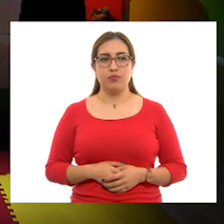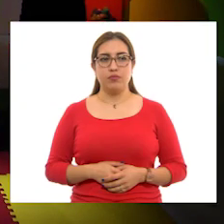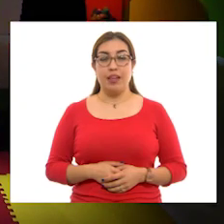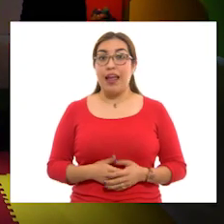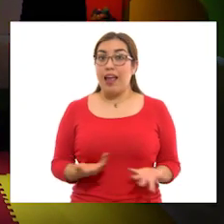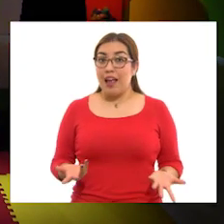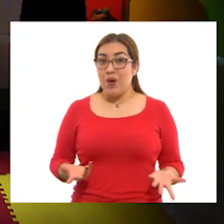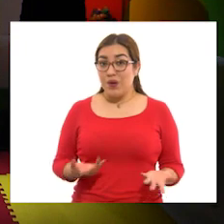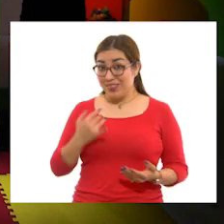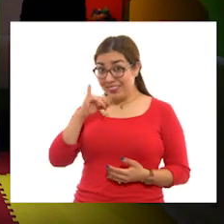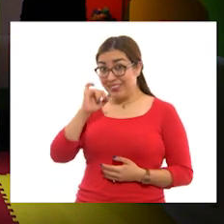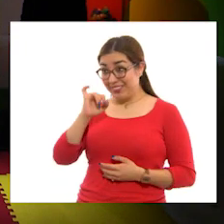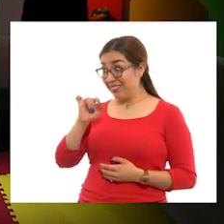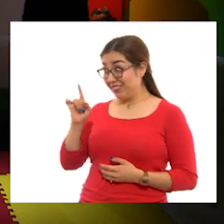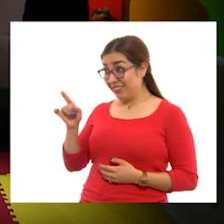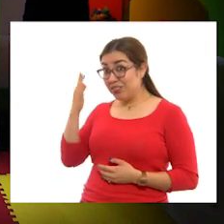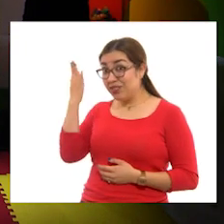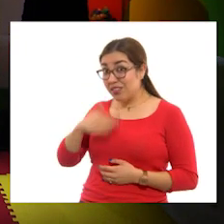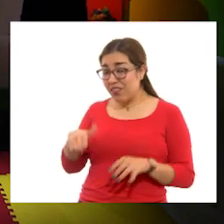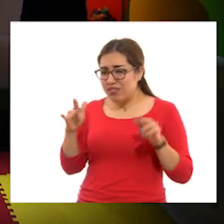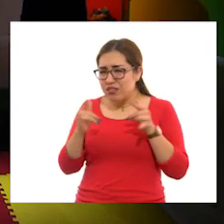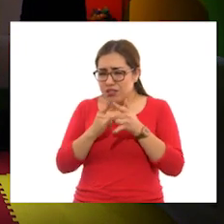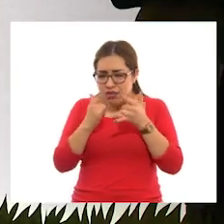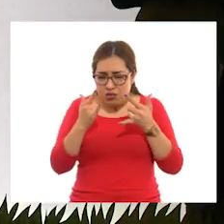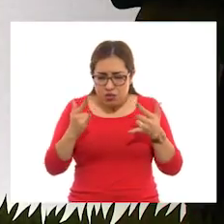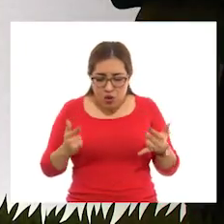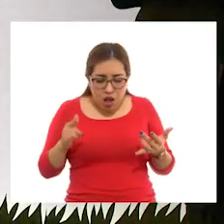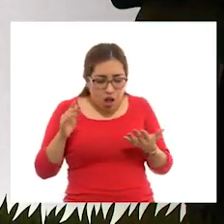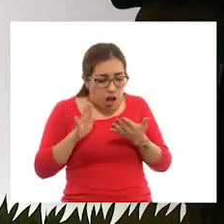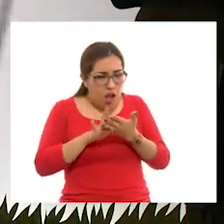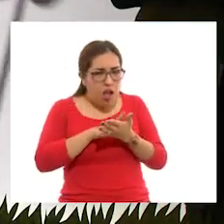Ahora sí, ¿ya saben de qué cuento se trata?